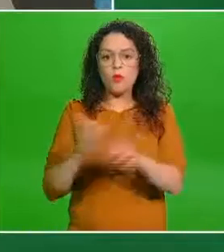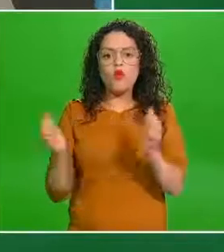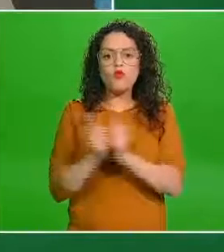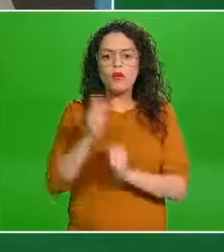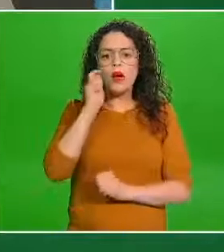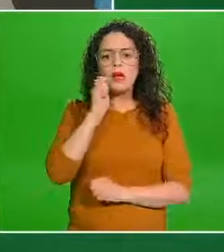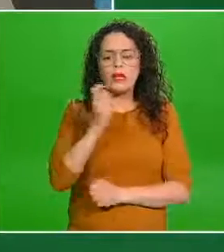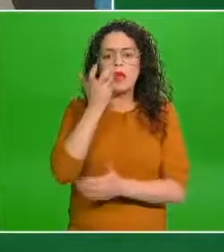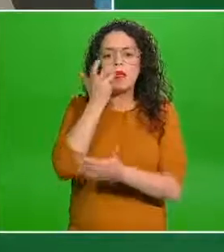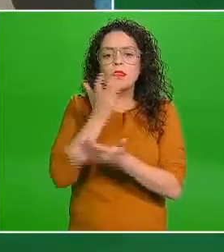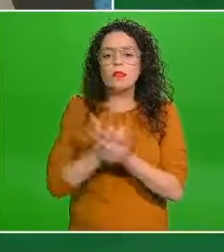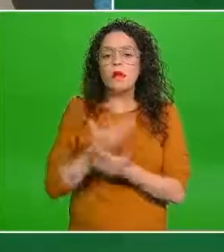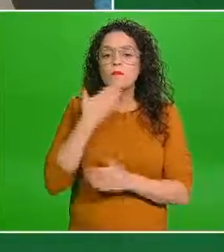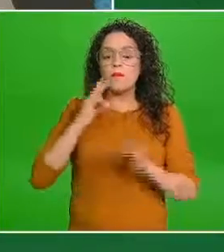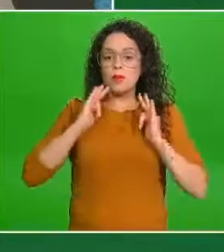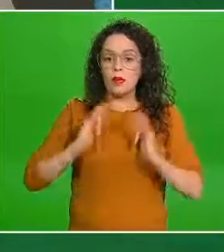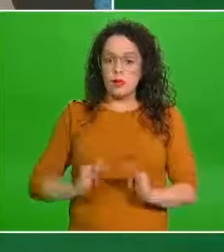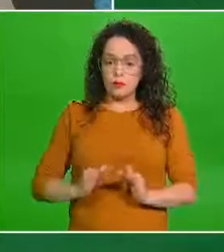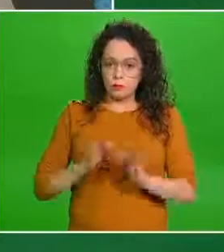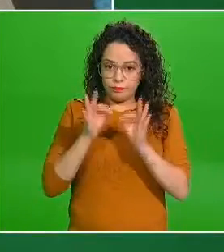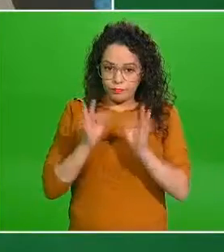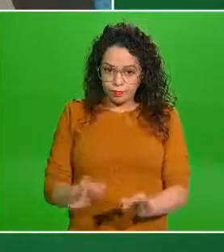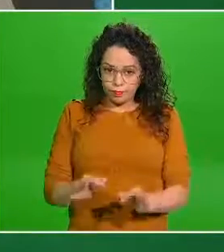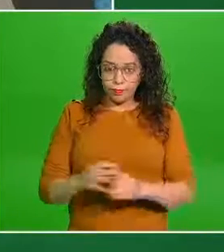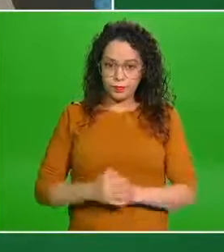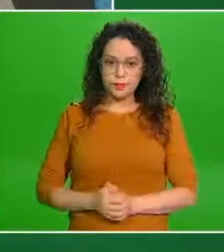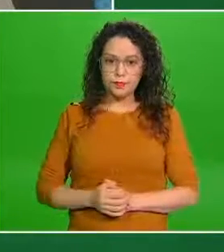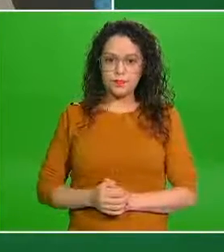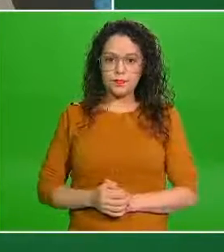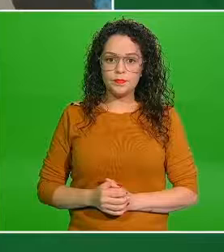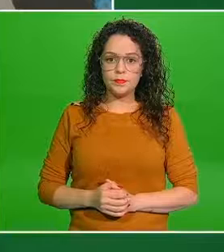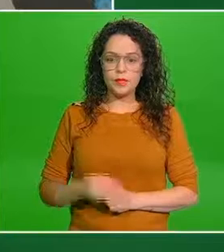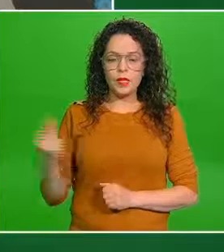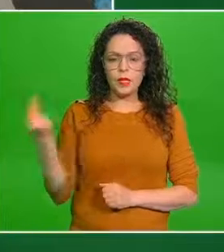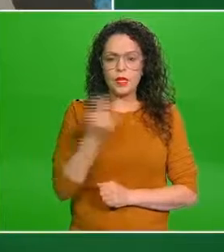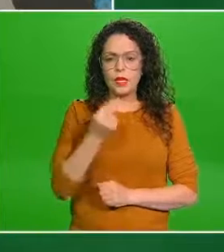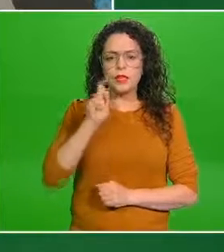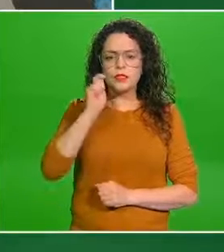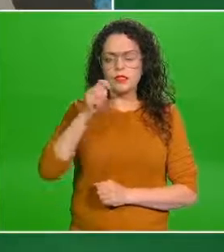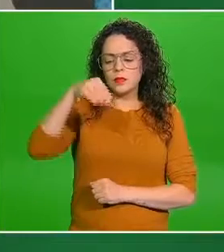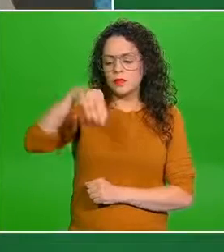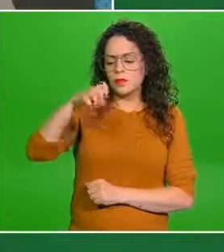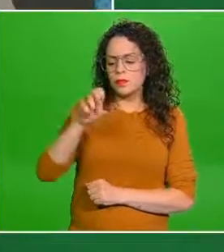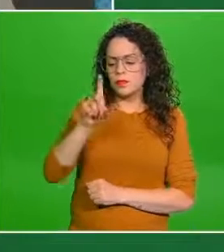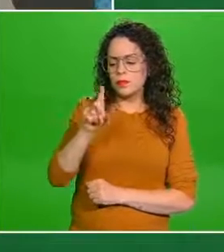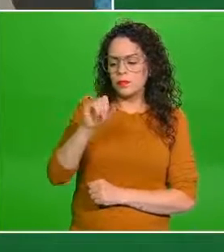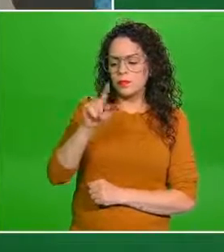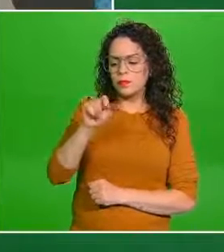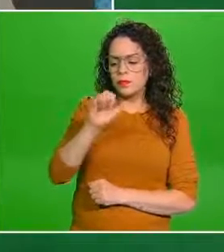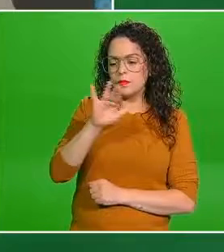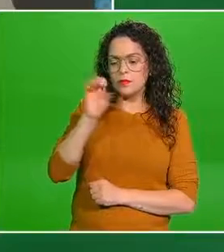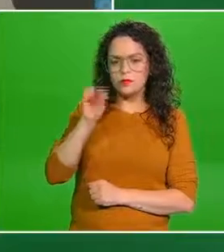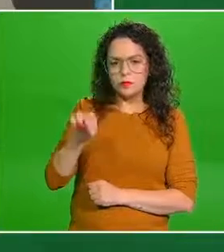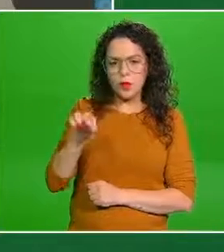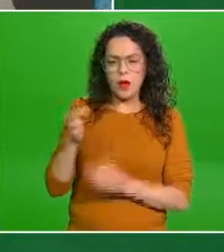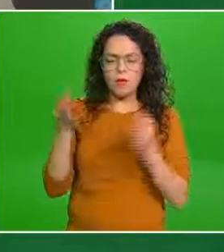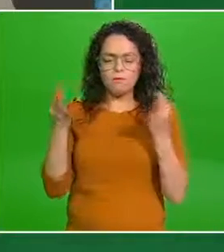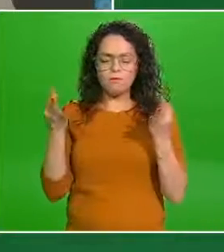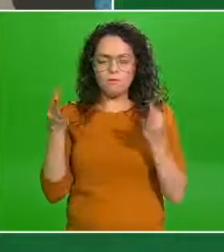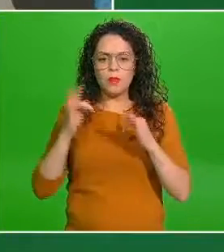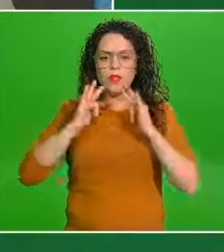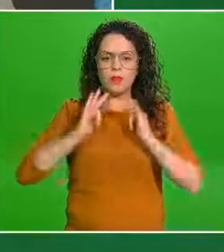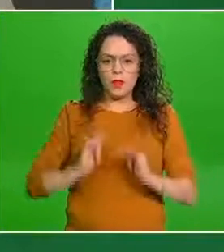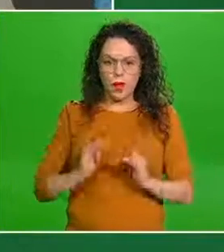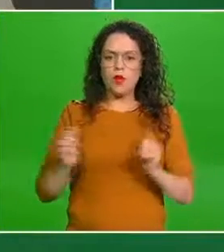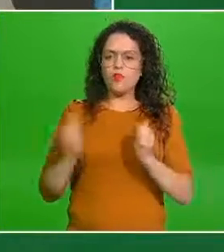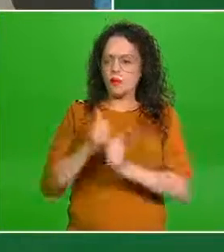adecuado. Es conveniente hacer de la alimentación una costumbre familiar, ya que es una oportunidad para mostrar